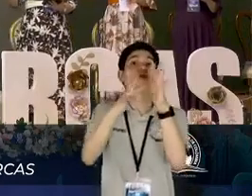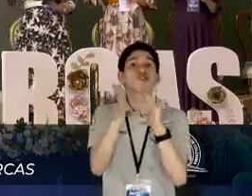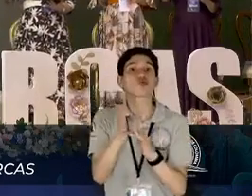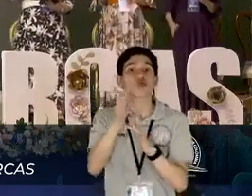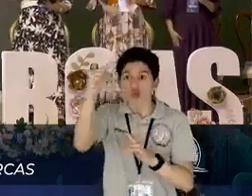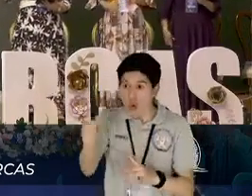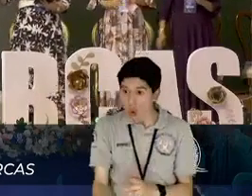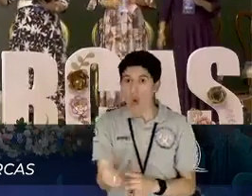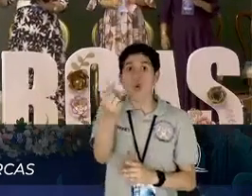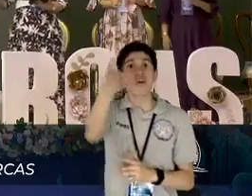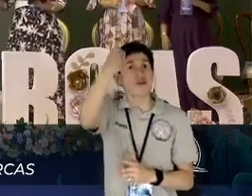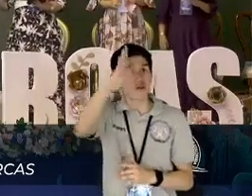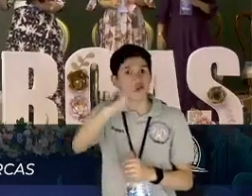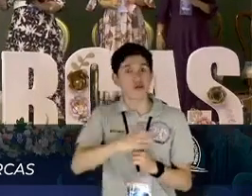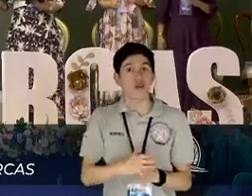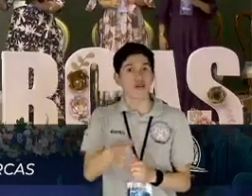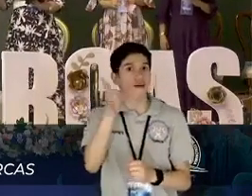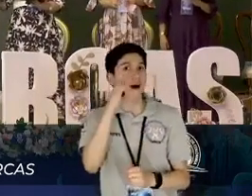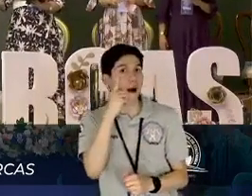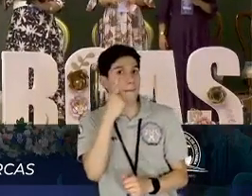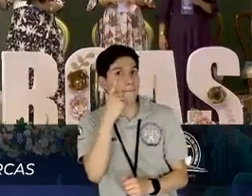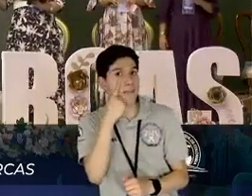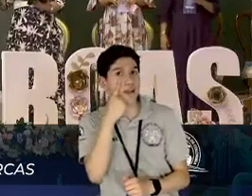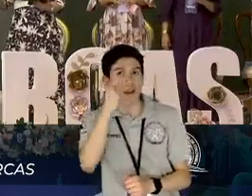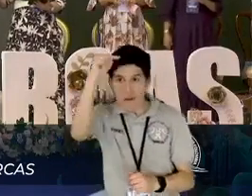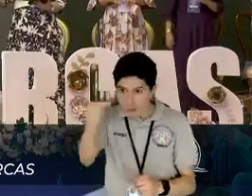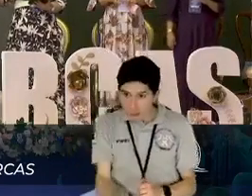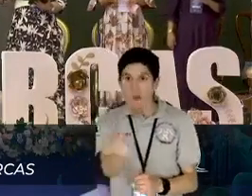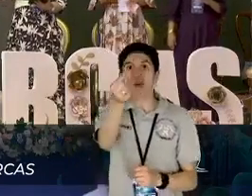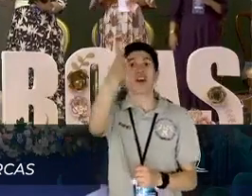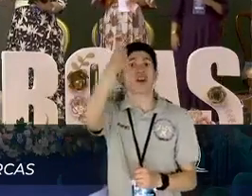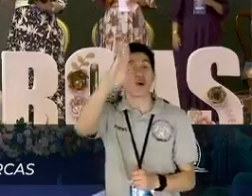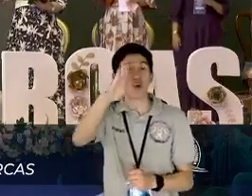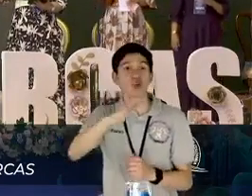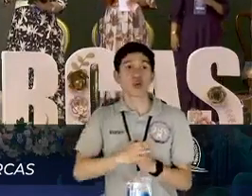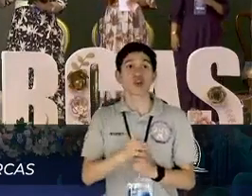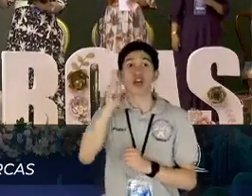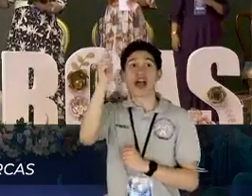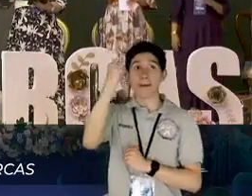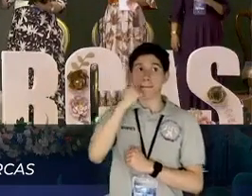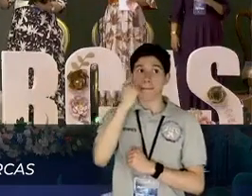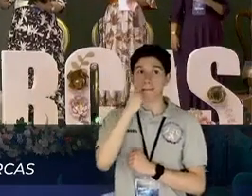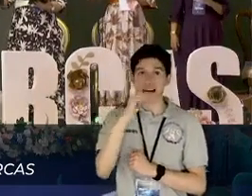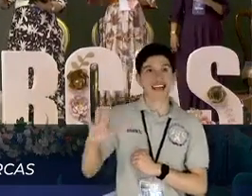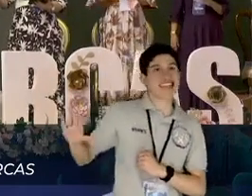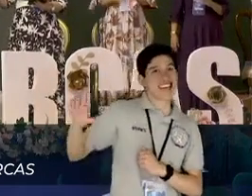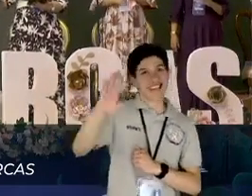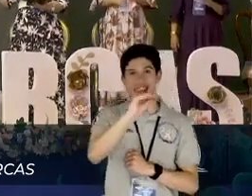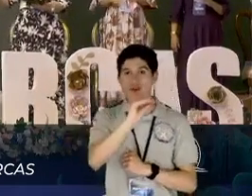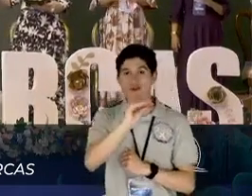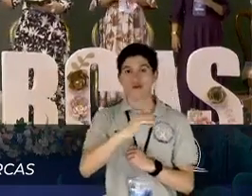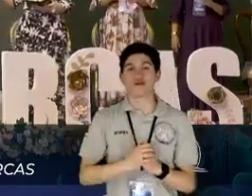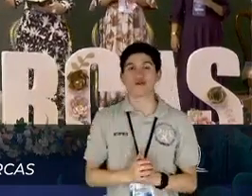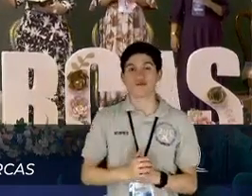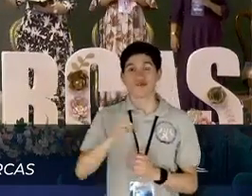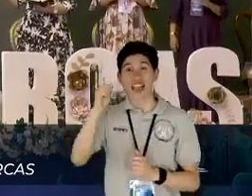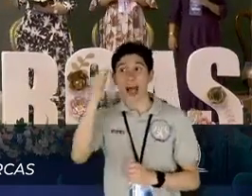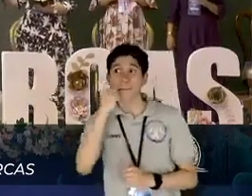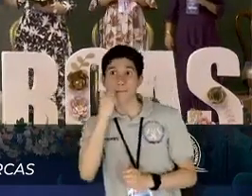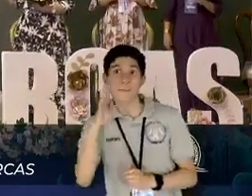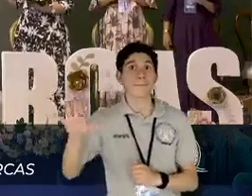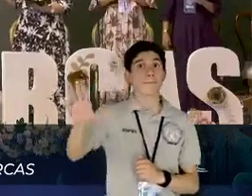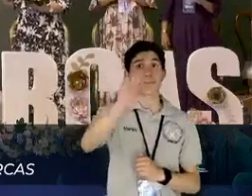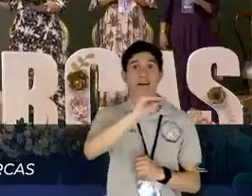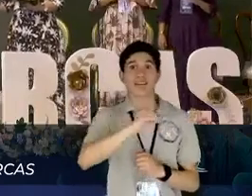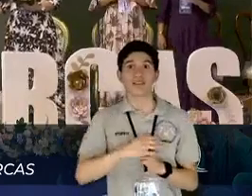Y escuche lo que dice la palabra: solo hay un Dios, que es el Padre de todos, Padre de todos,